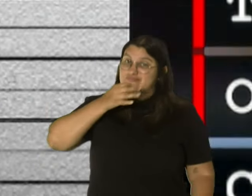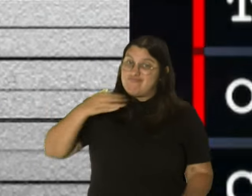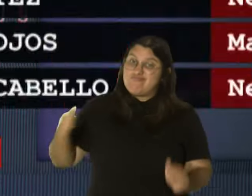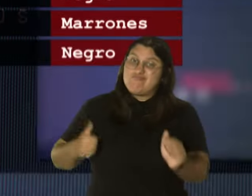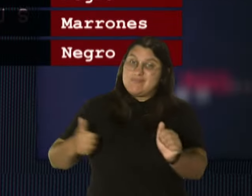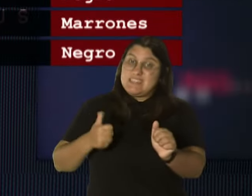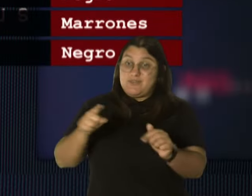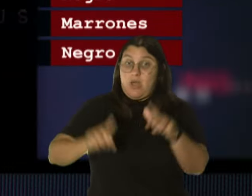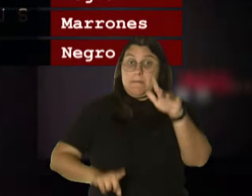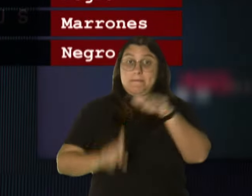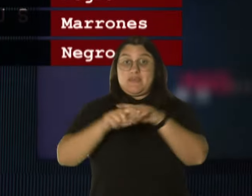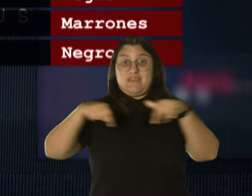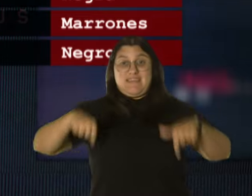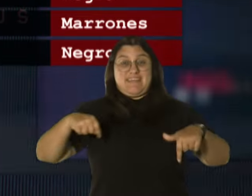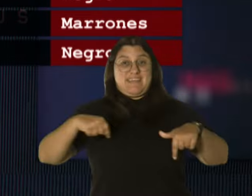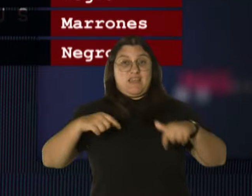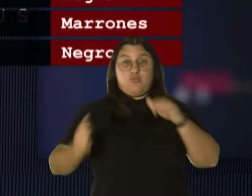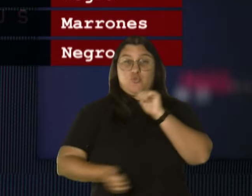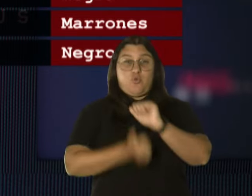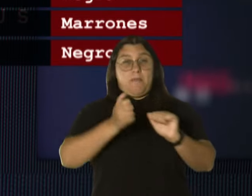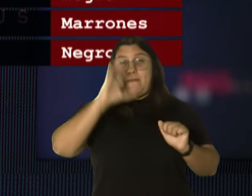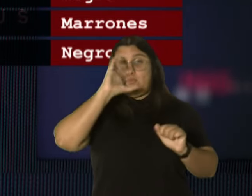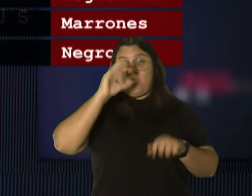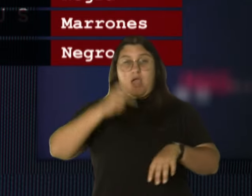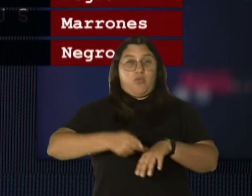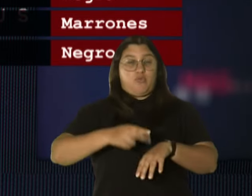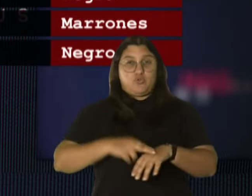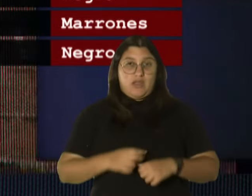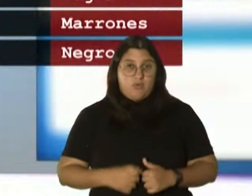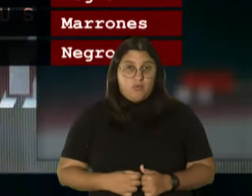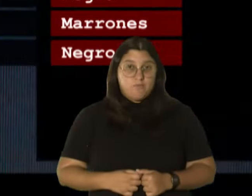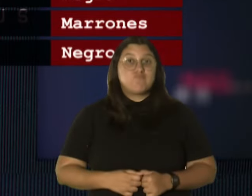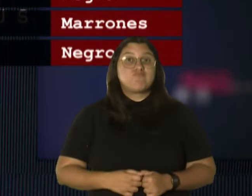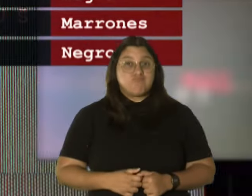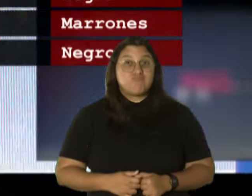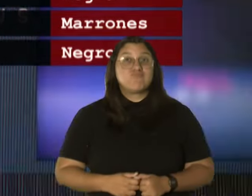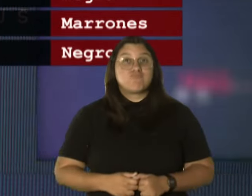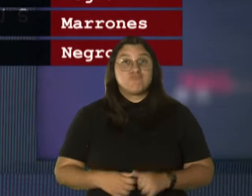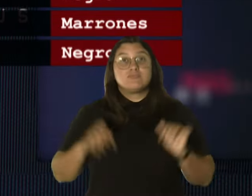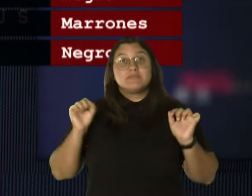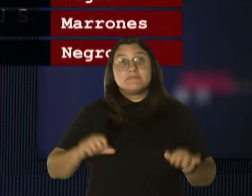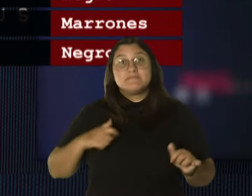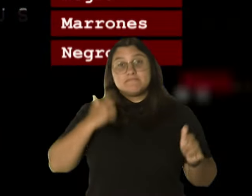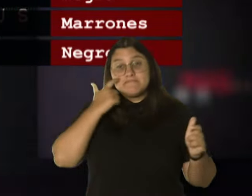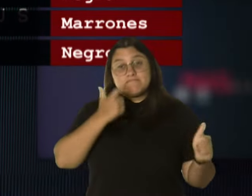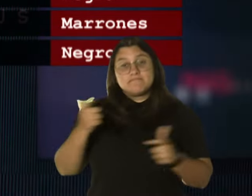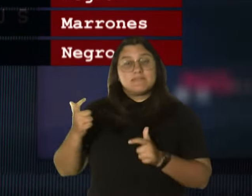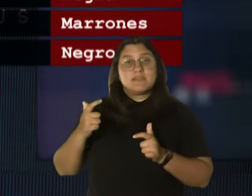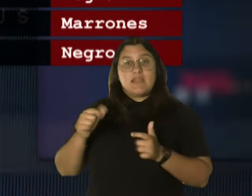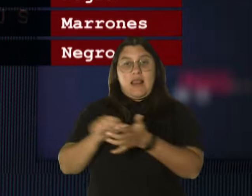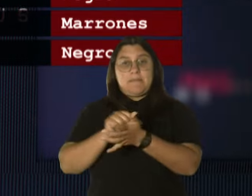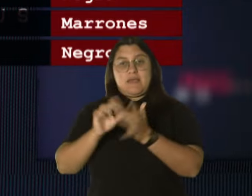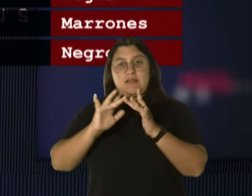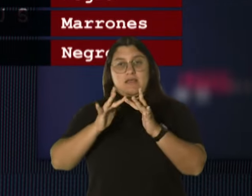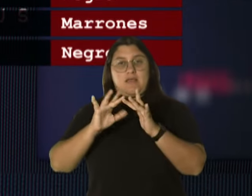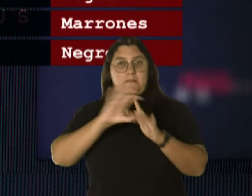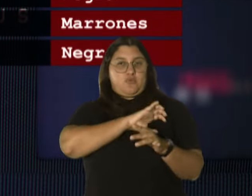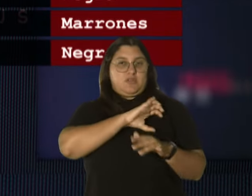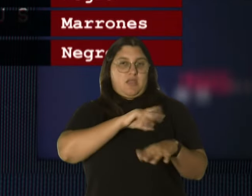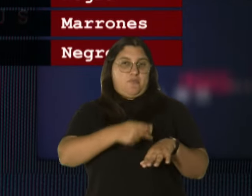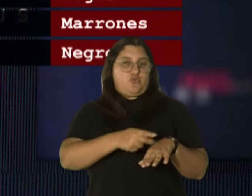buscados en la lista de los más buscados que la puede ver también en la página de la policía de Puerto Rico de internet